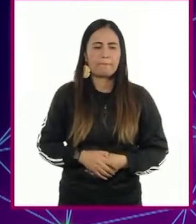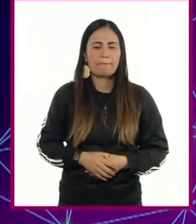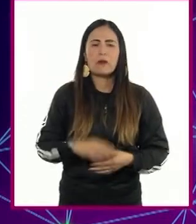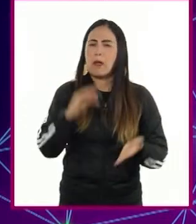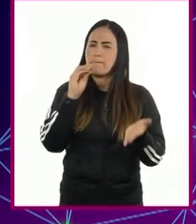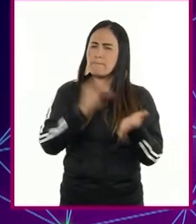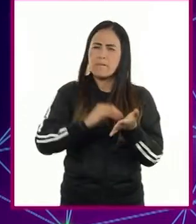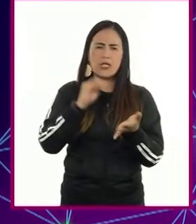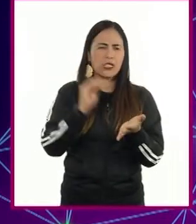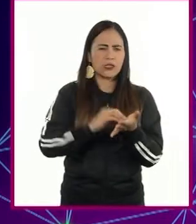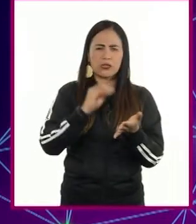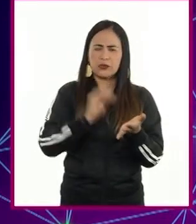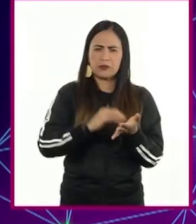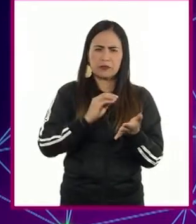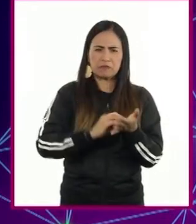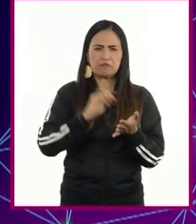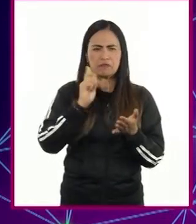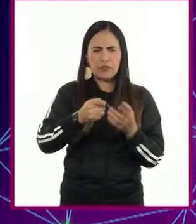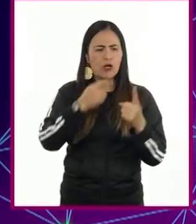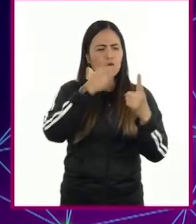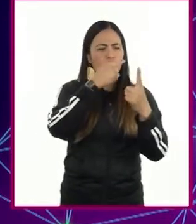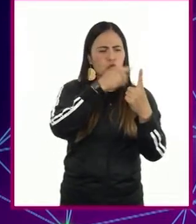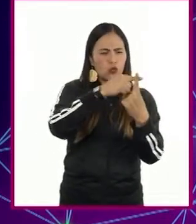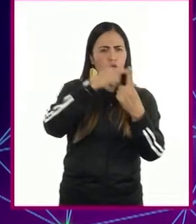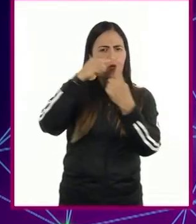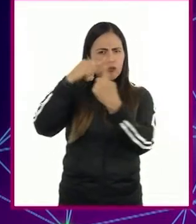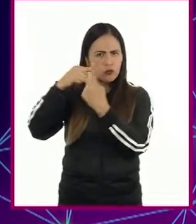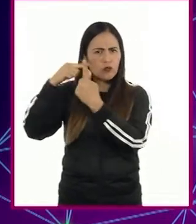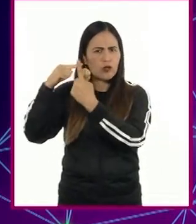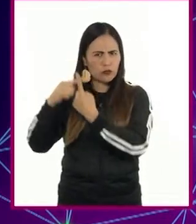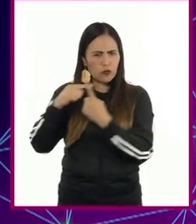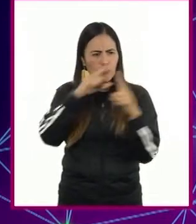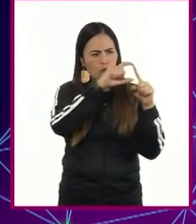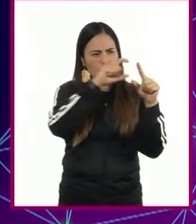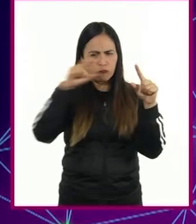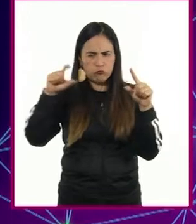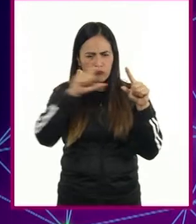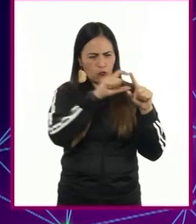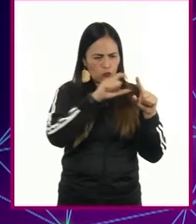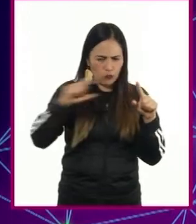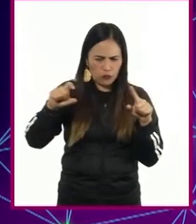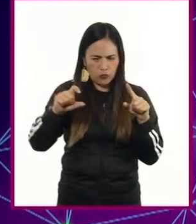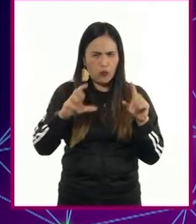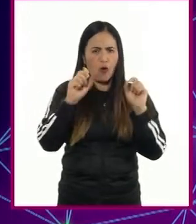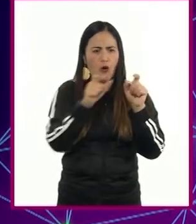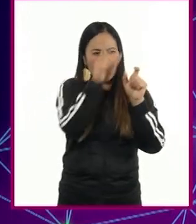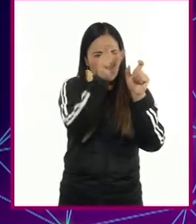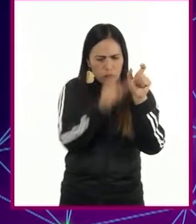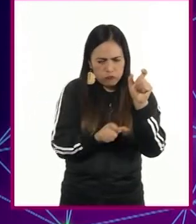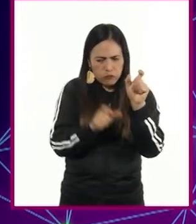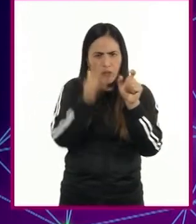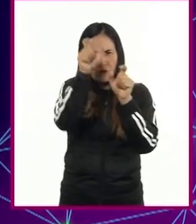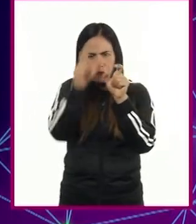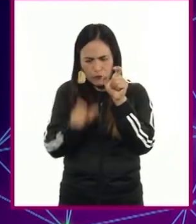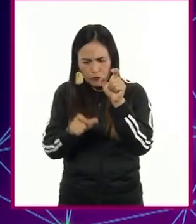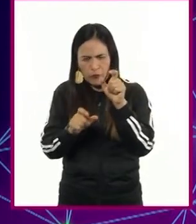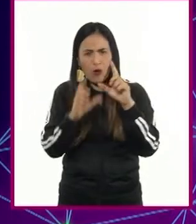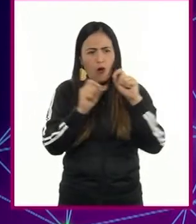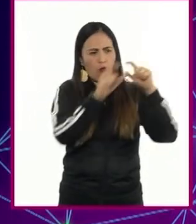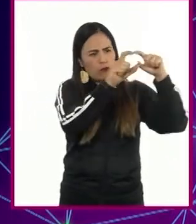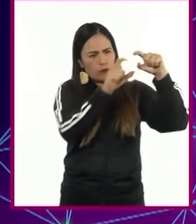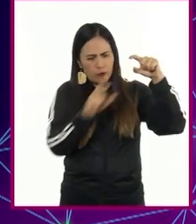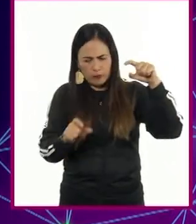denominadas mágicas de las sumas de cada cuadrado para cada línea, ya sea vertical, horizontal o